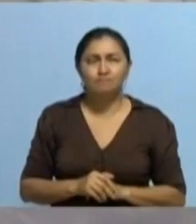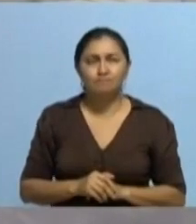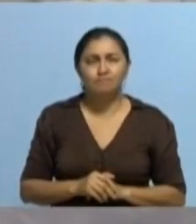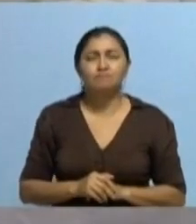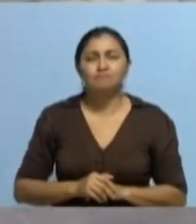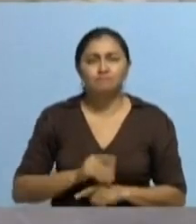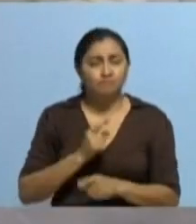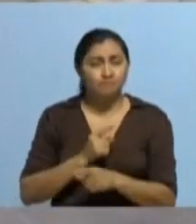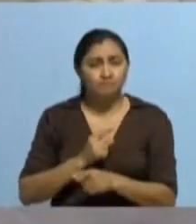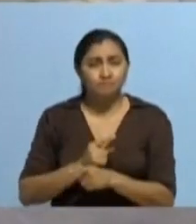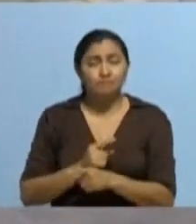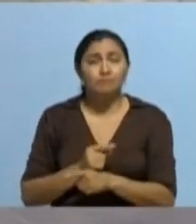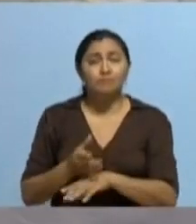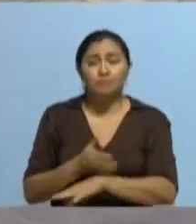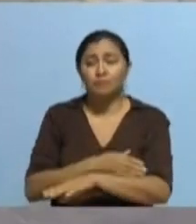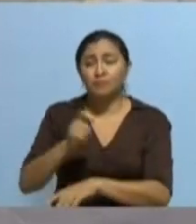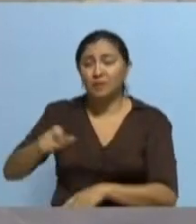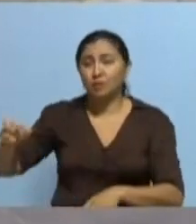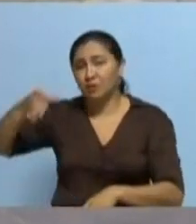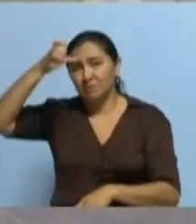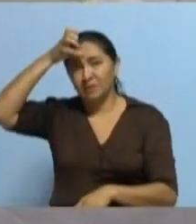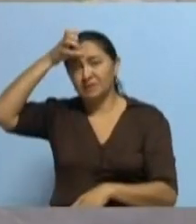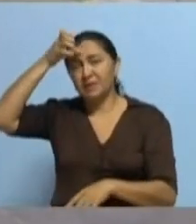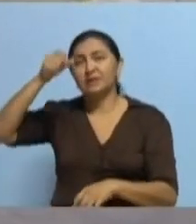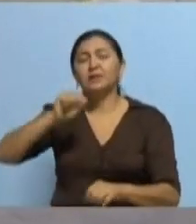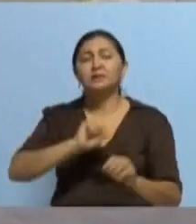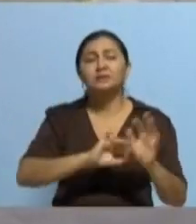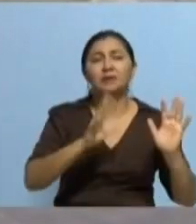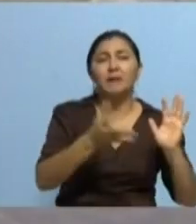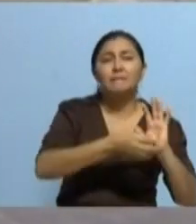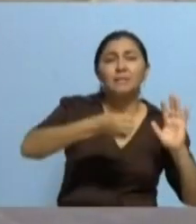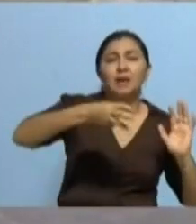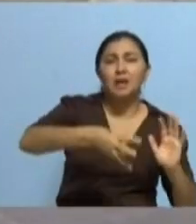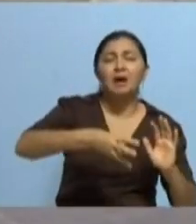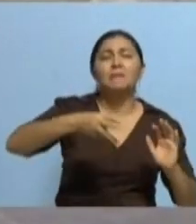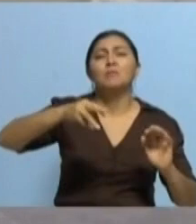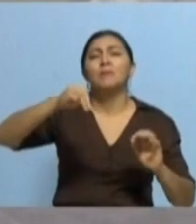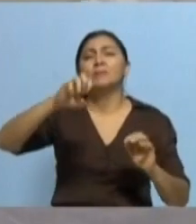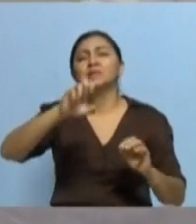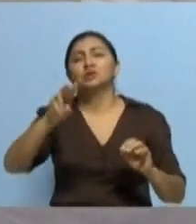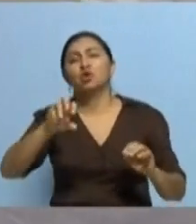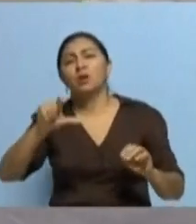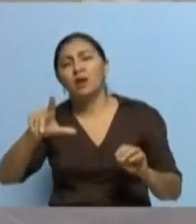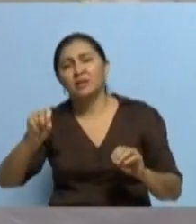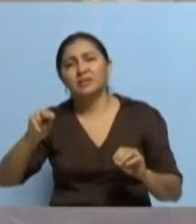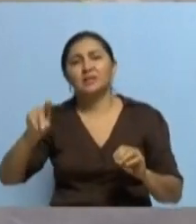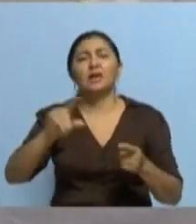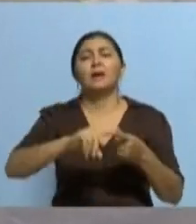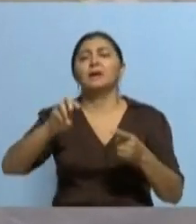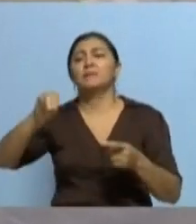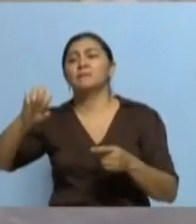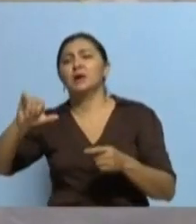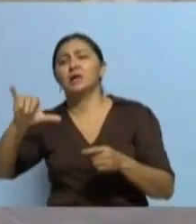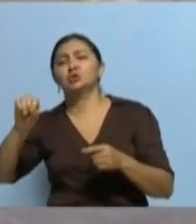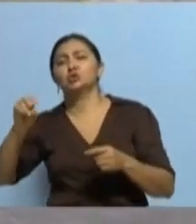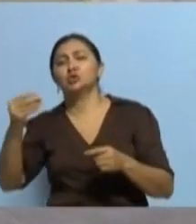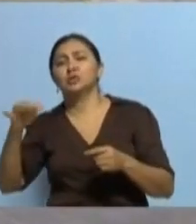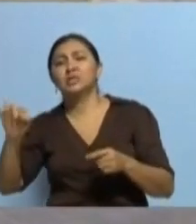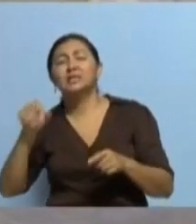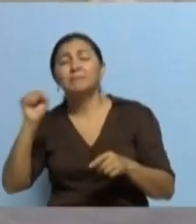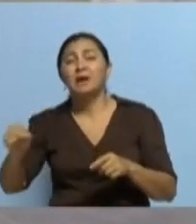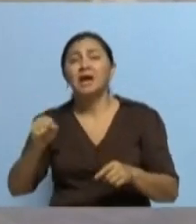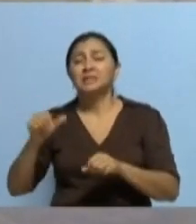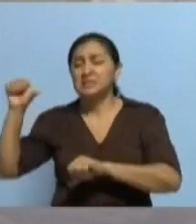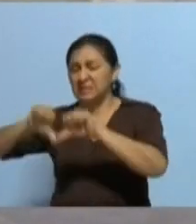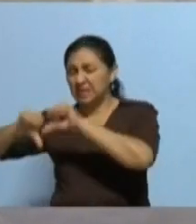De acuerdo con expertos, las ciénegas de Malambo, Mesolandia y Mallorquín son las que registran la mayor concentración de contaminantes,